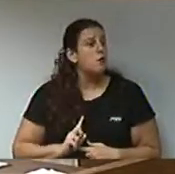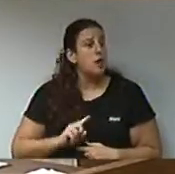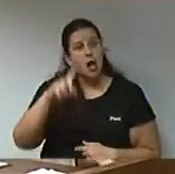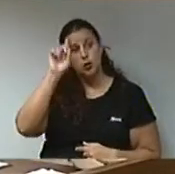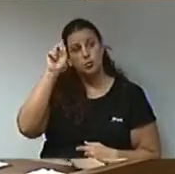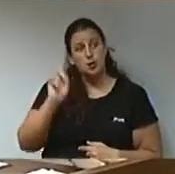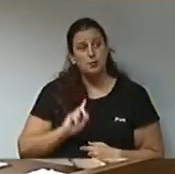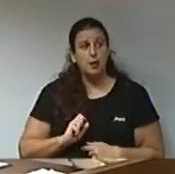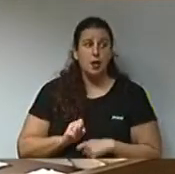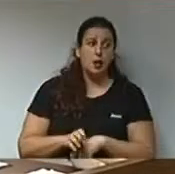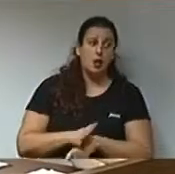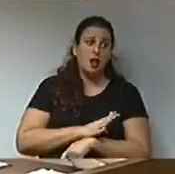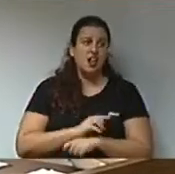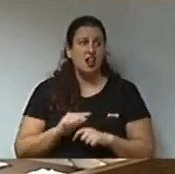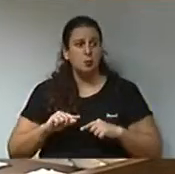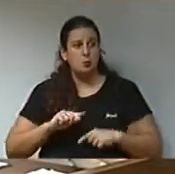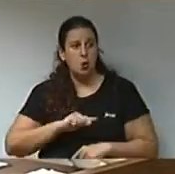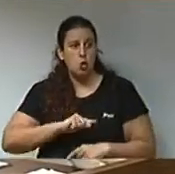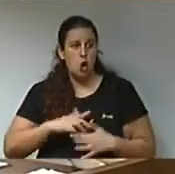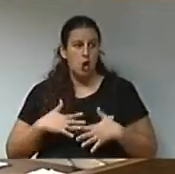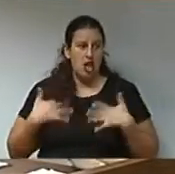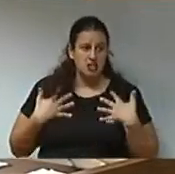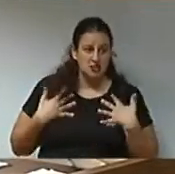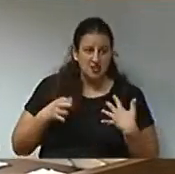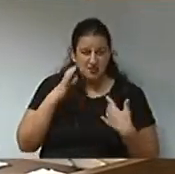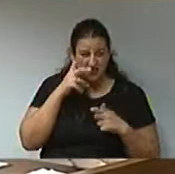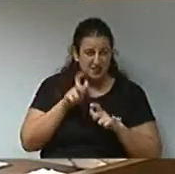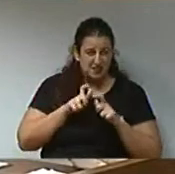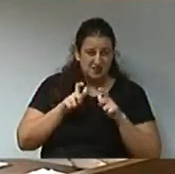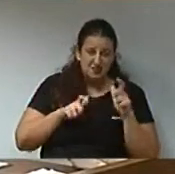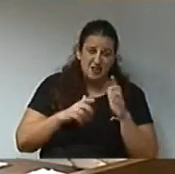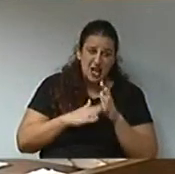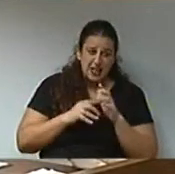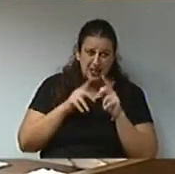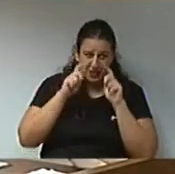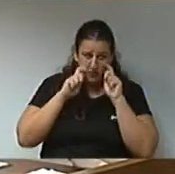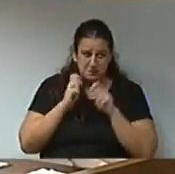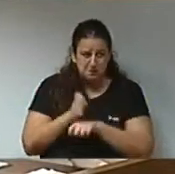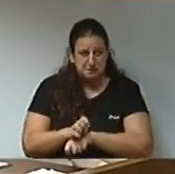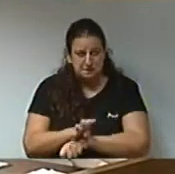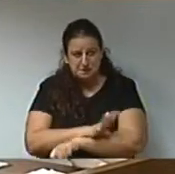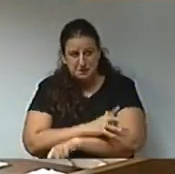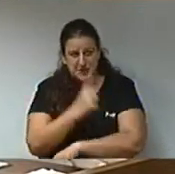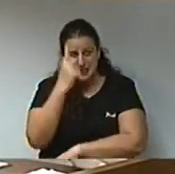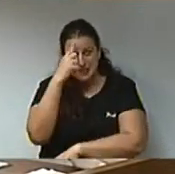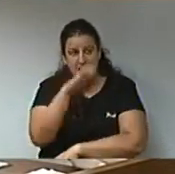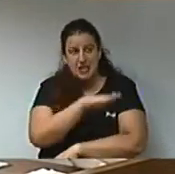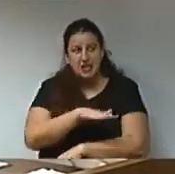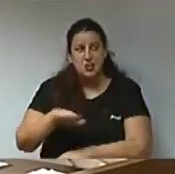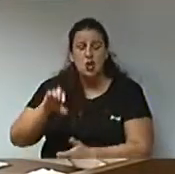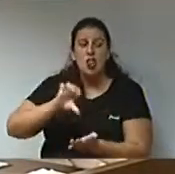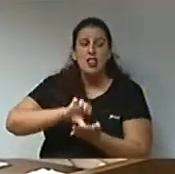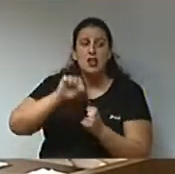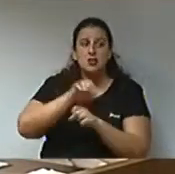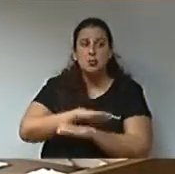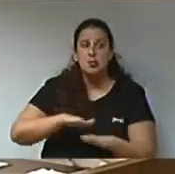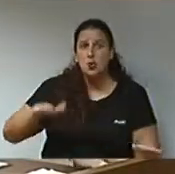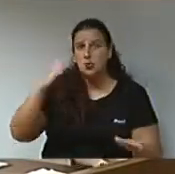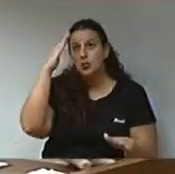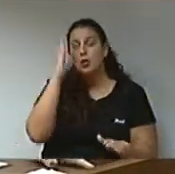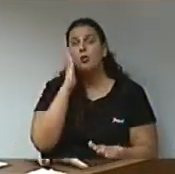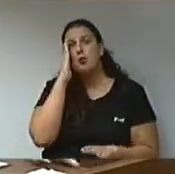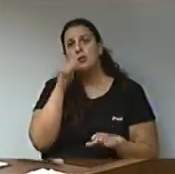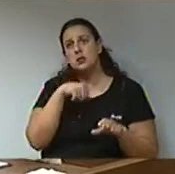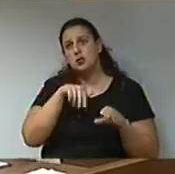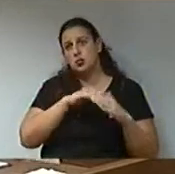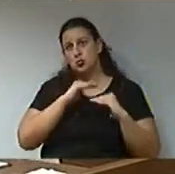estallido emocional. Oiga, el estallido emocional lo hemos tenido los valencianos cuando sabemos que los niños de centros de menores tutelados duermen en el suelo. Ese es el estallido emocional.